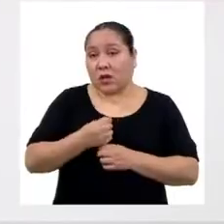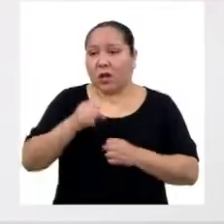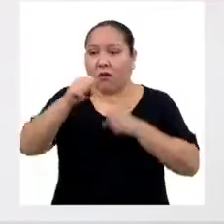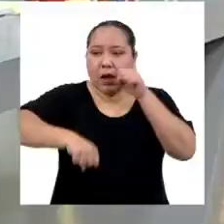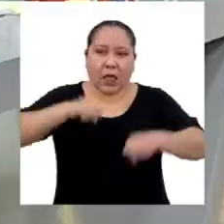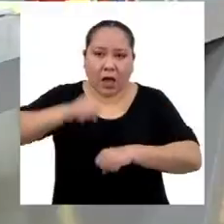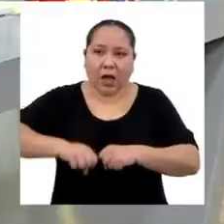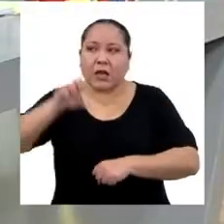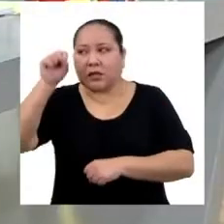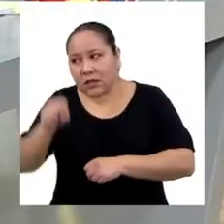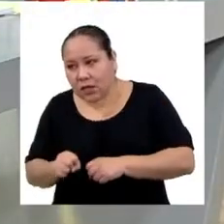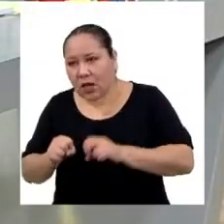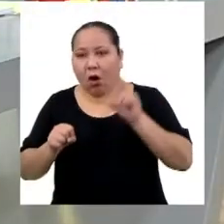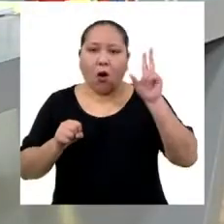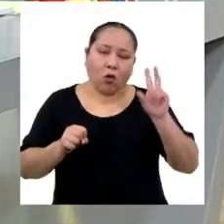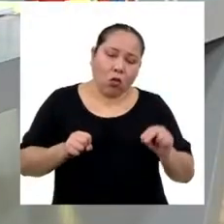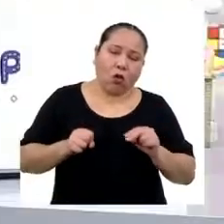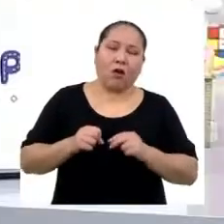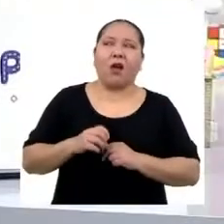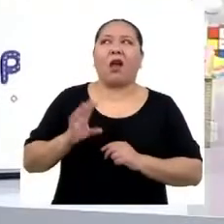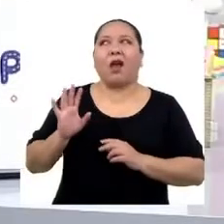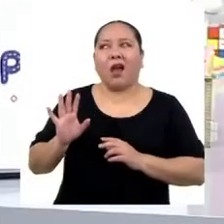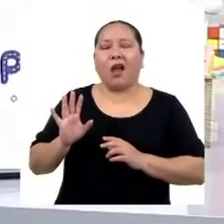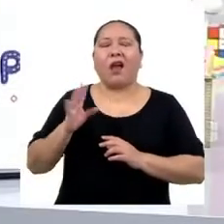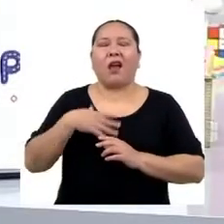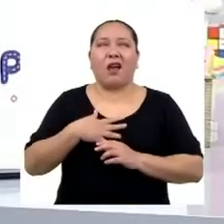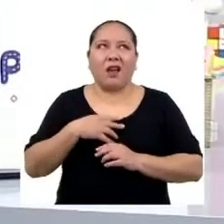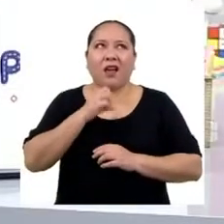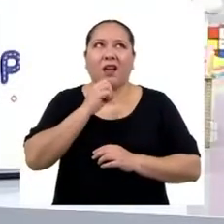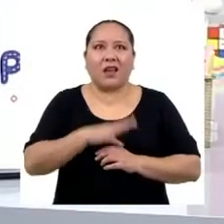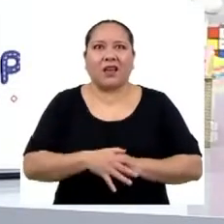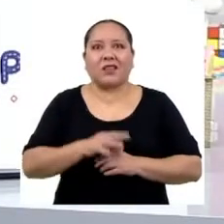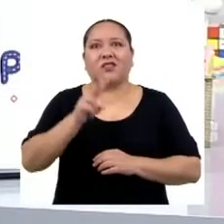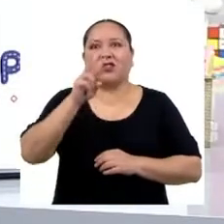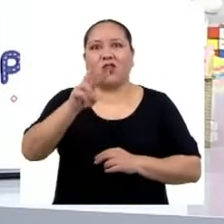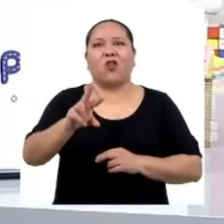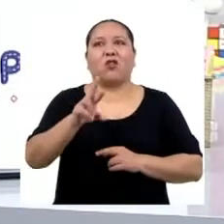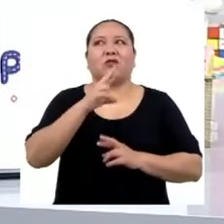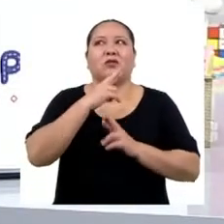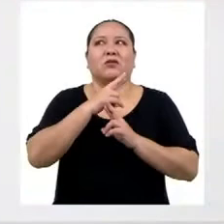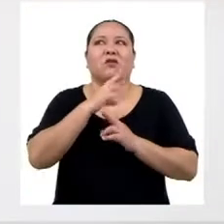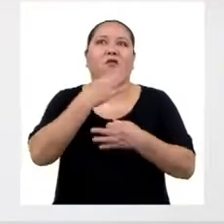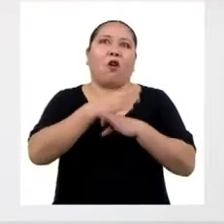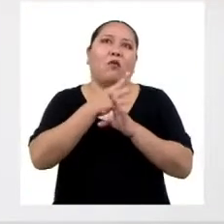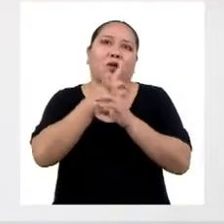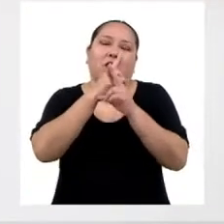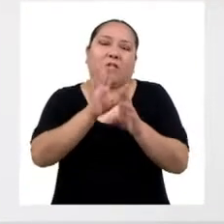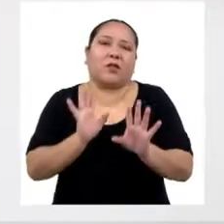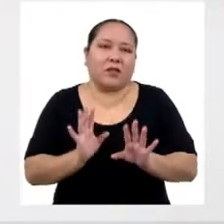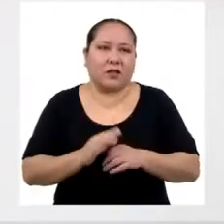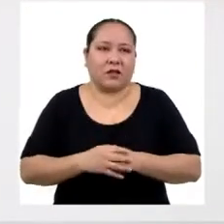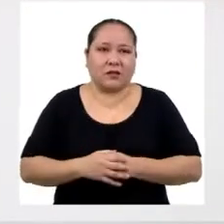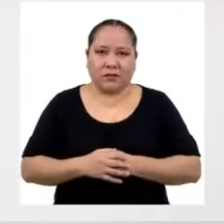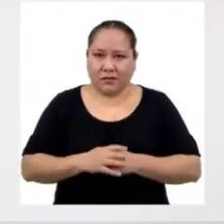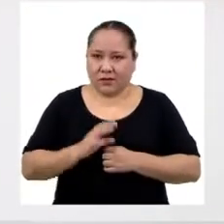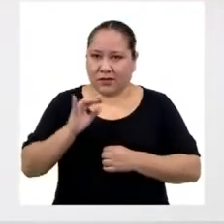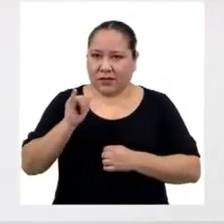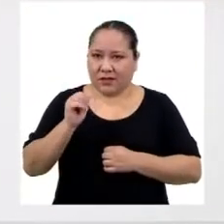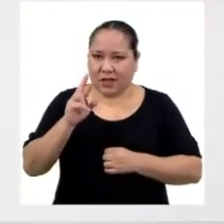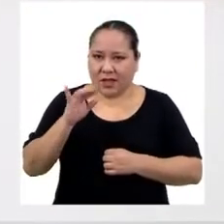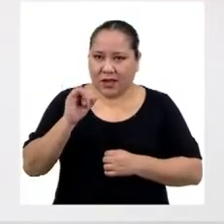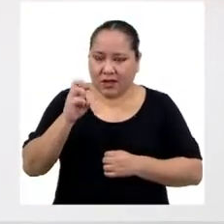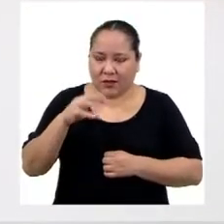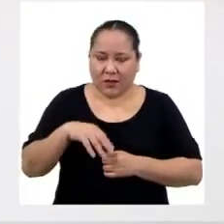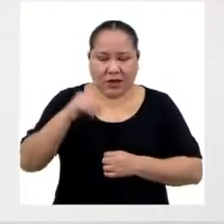o no? Ah, ya. Creo que mejor decimos que hay dos opciones para responder. Yaremis, recordemos